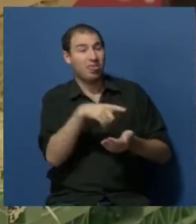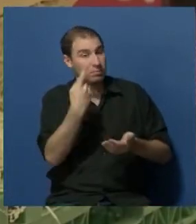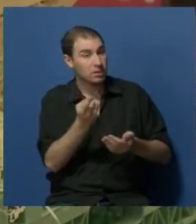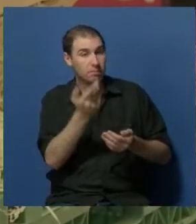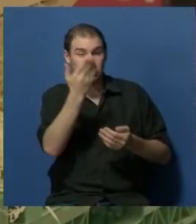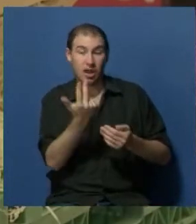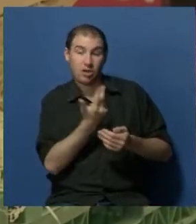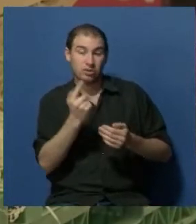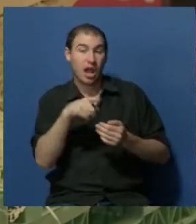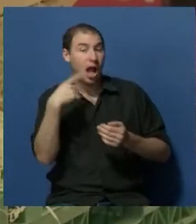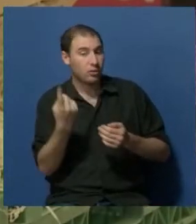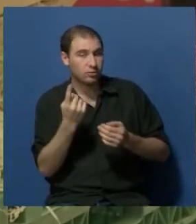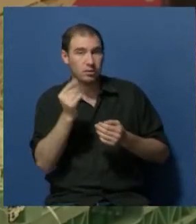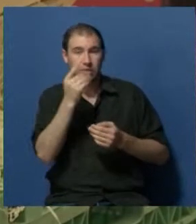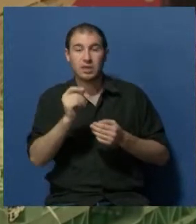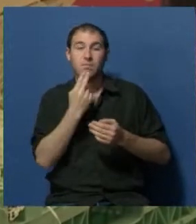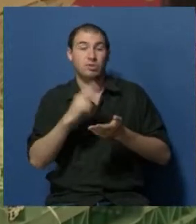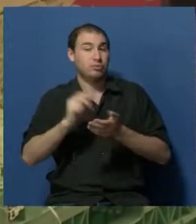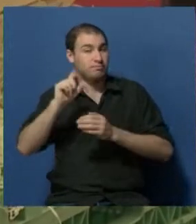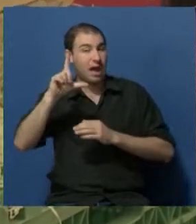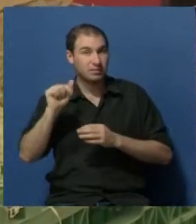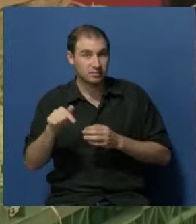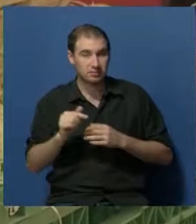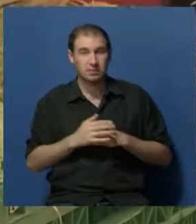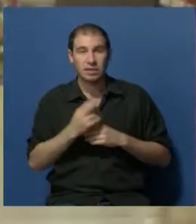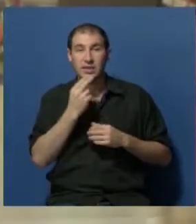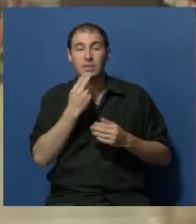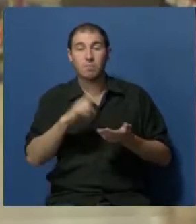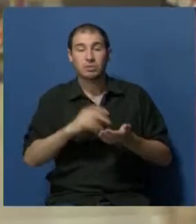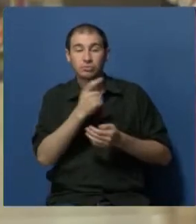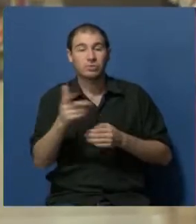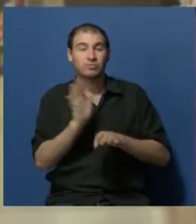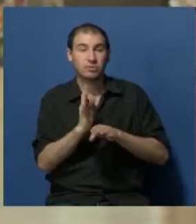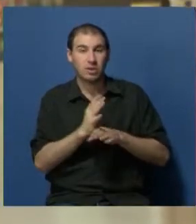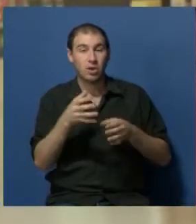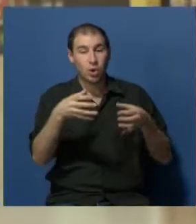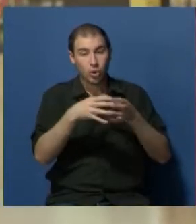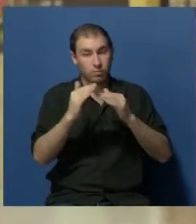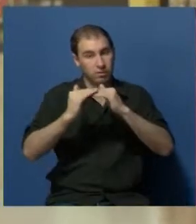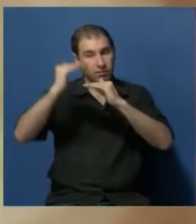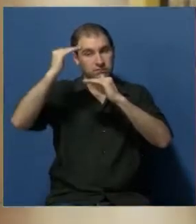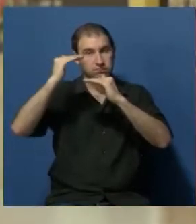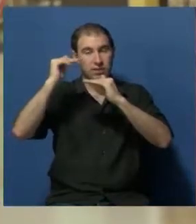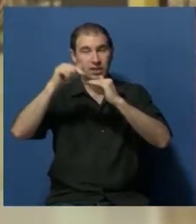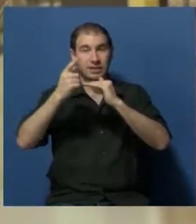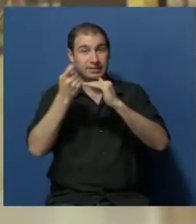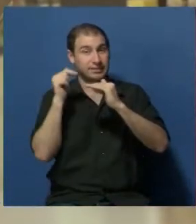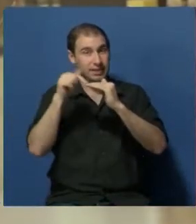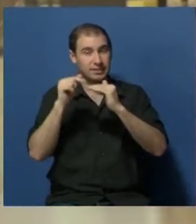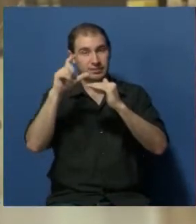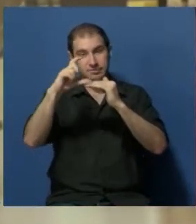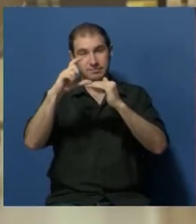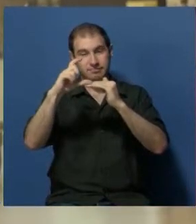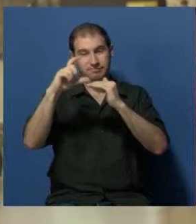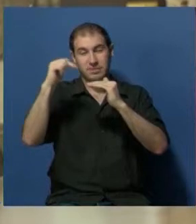de nosotros tres ese impuesto va a ser más alto, ¿sí? Entonces, el impuesto a la ganancia es a un determinado nivel, que se supone que tiene que ser un